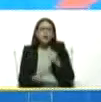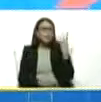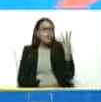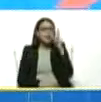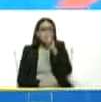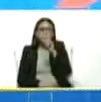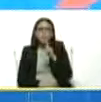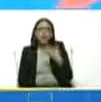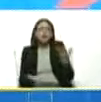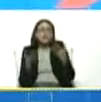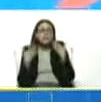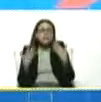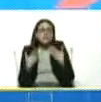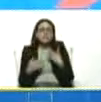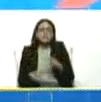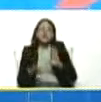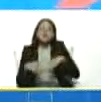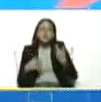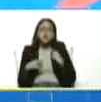Luego me fui manejando.